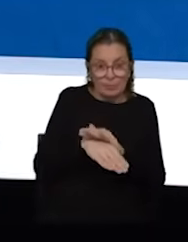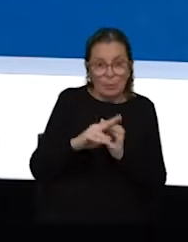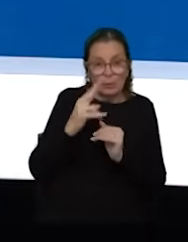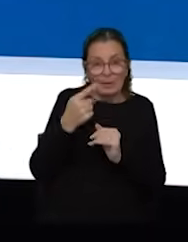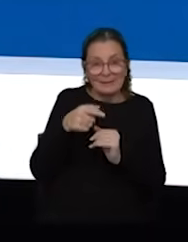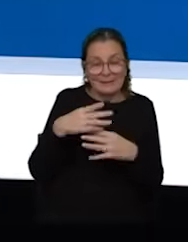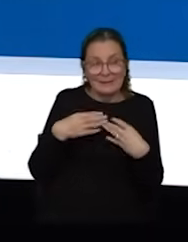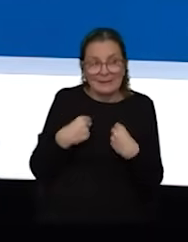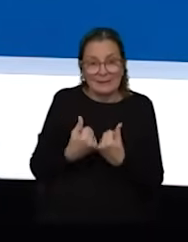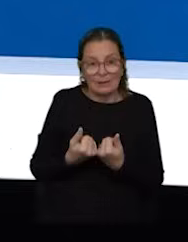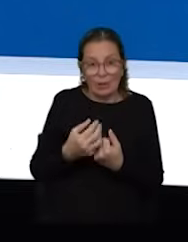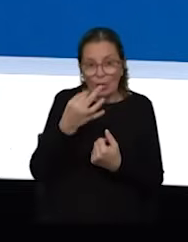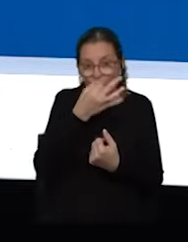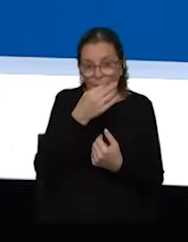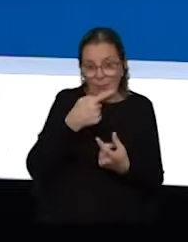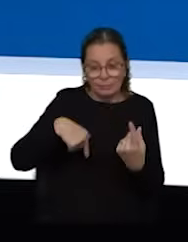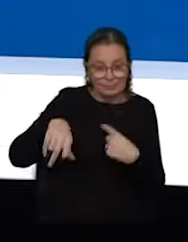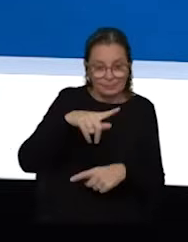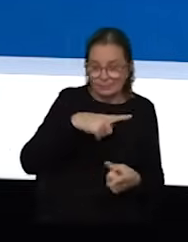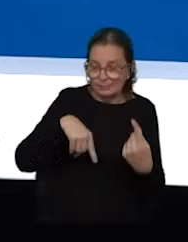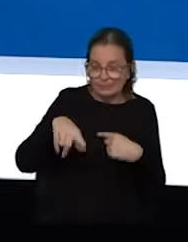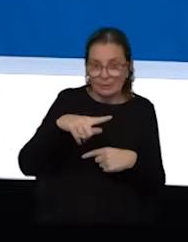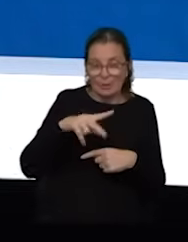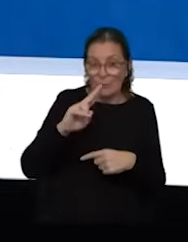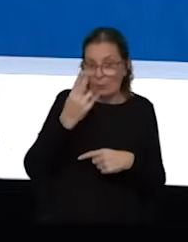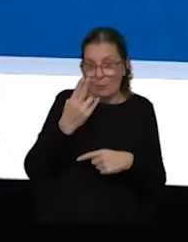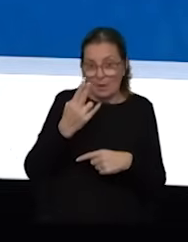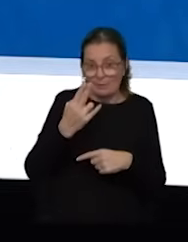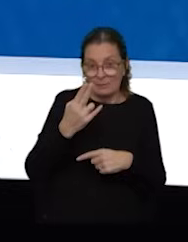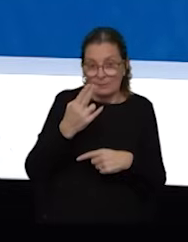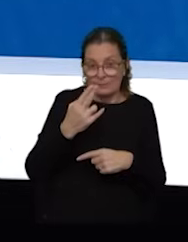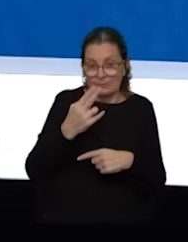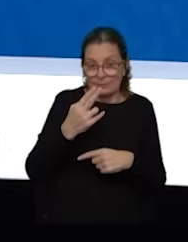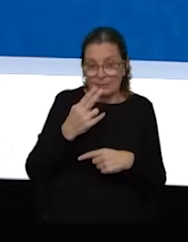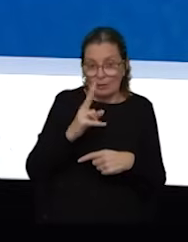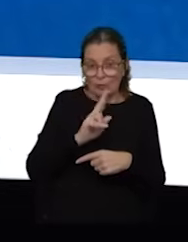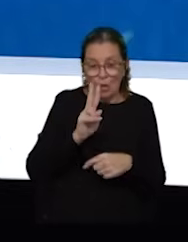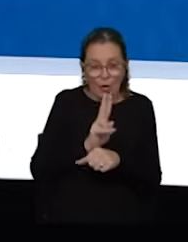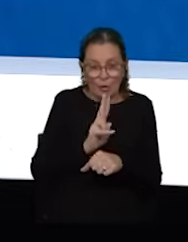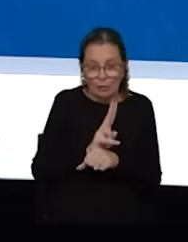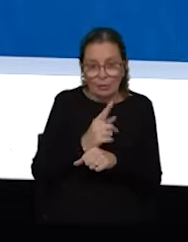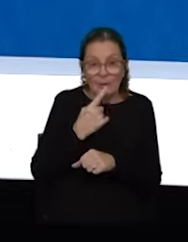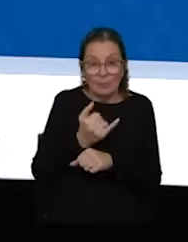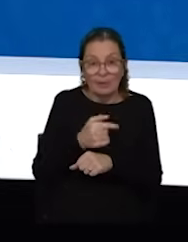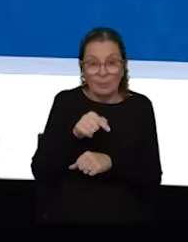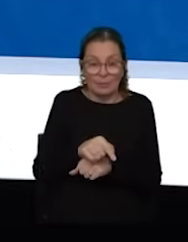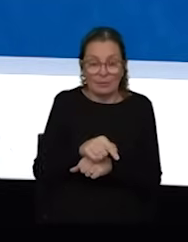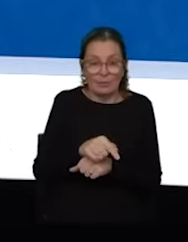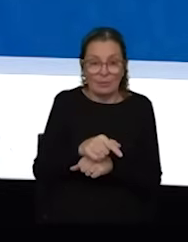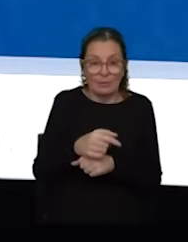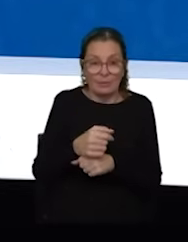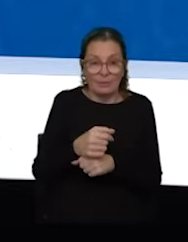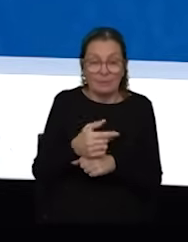y en ese sentido la droga circula alguna forma por el territorio nacional se dejó de controlar por ejemplo eso en los